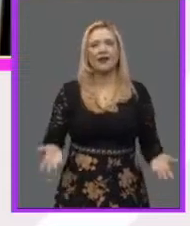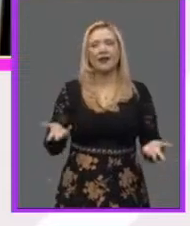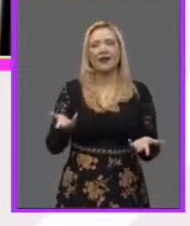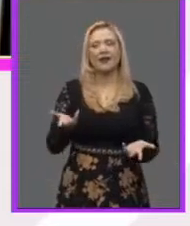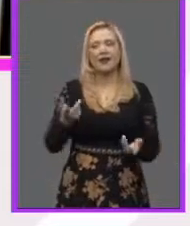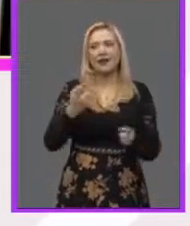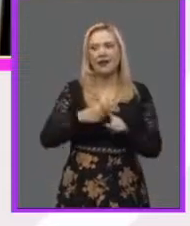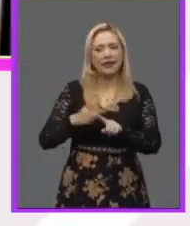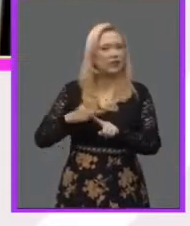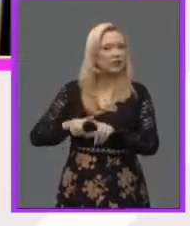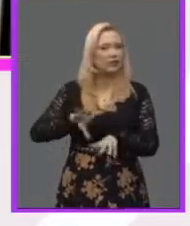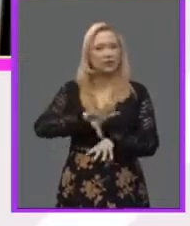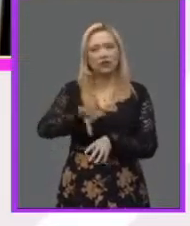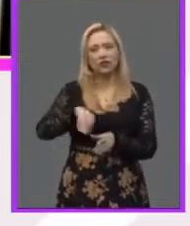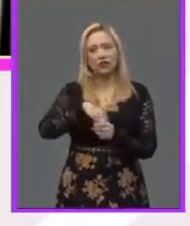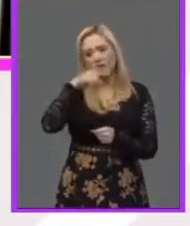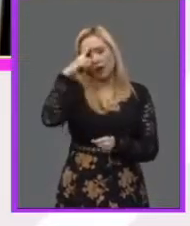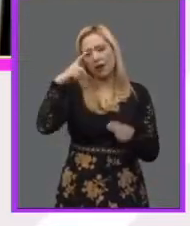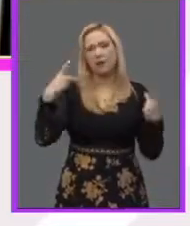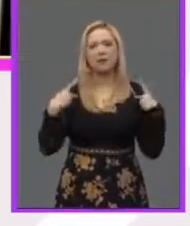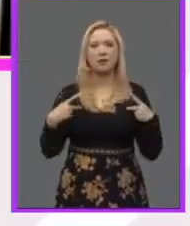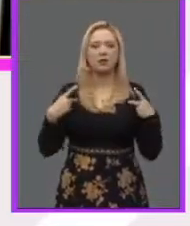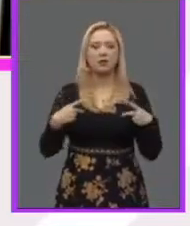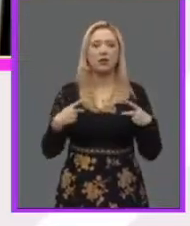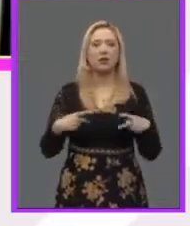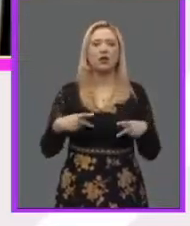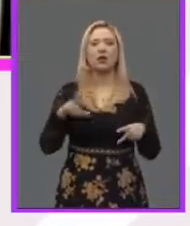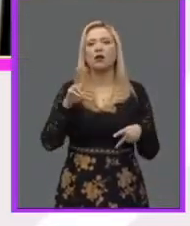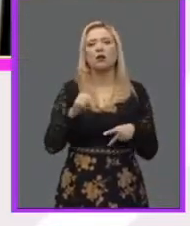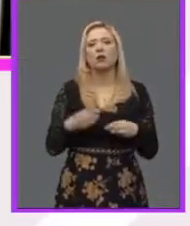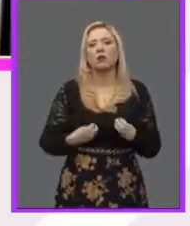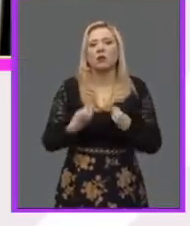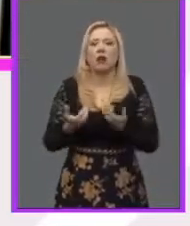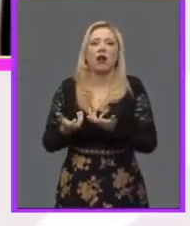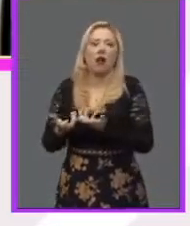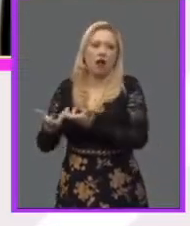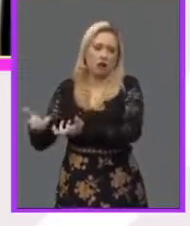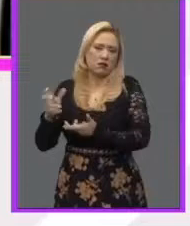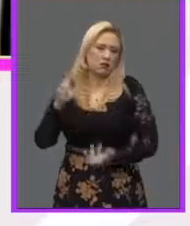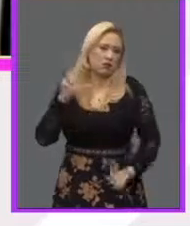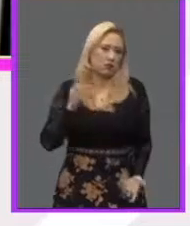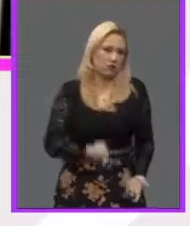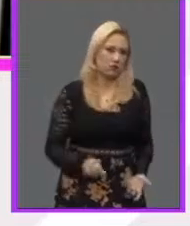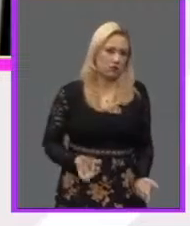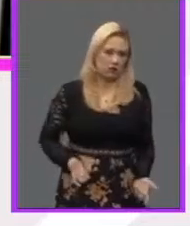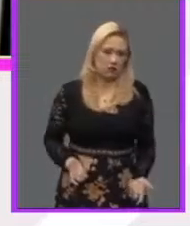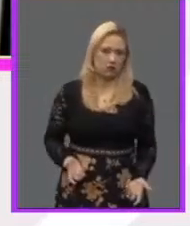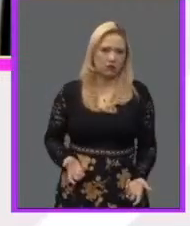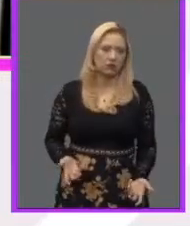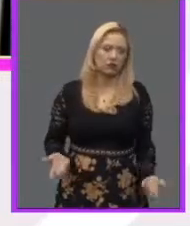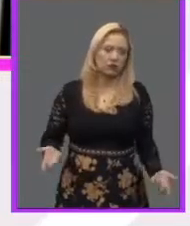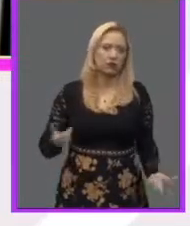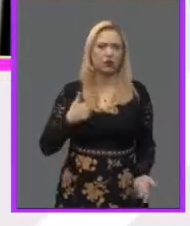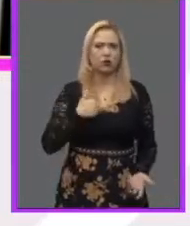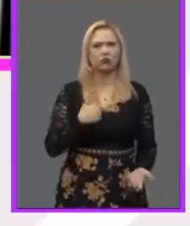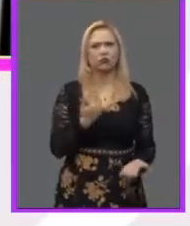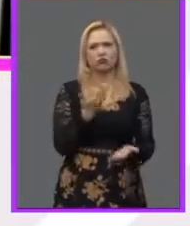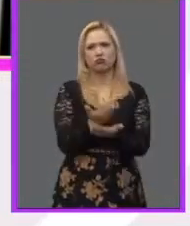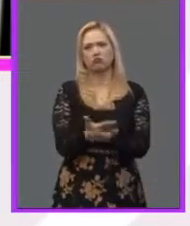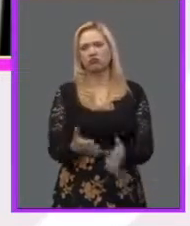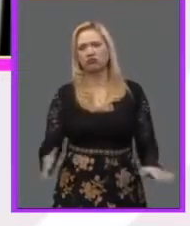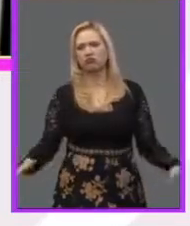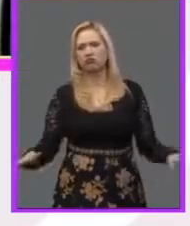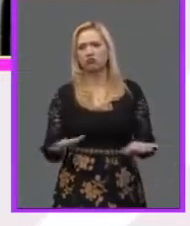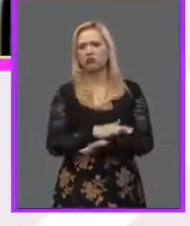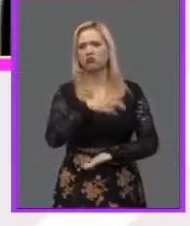también pues todas las medidas para evitar que las personas nos enfrentemos a una situación de calle. De hecho, digamos, no estoy proponiendo